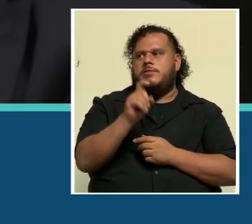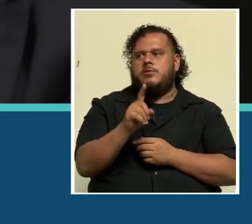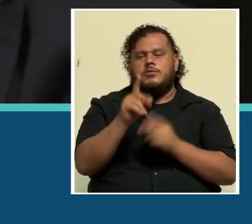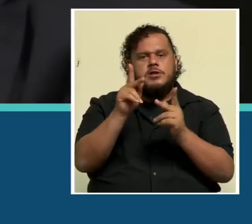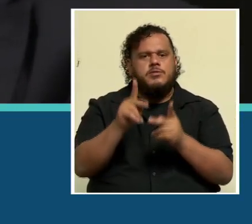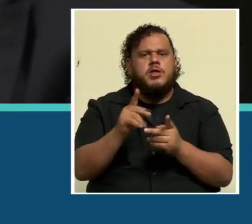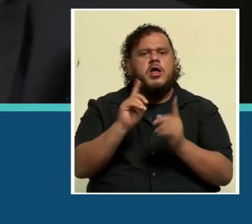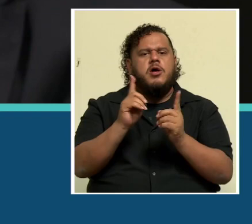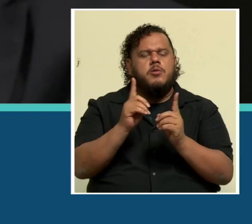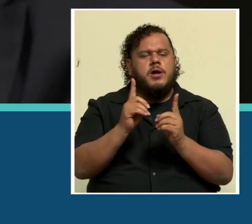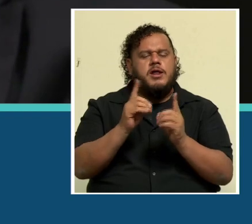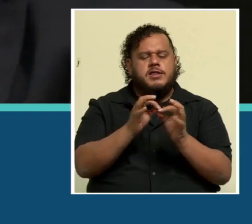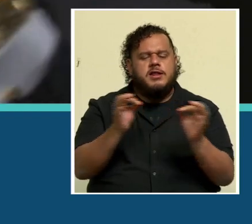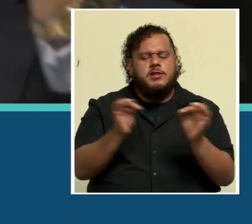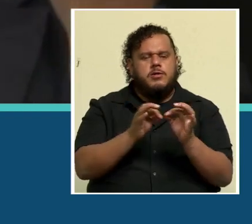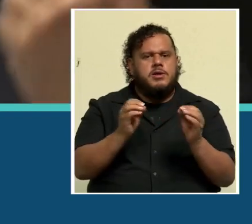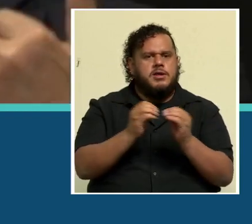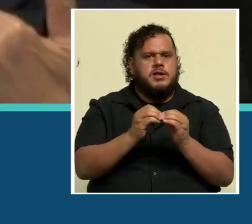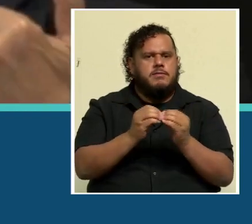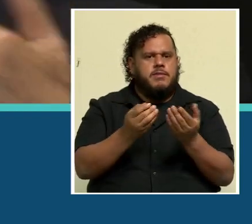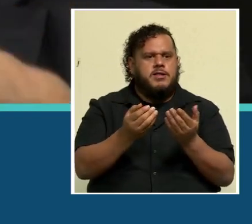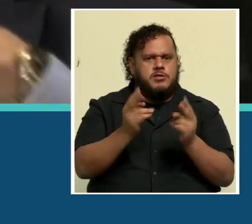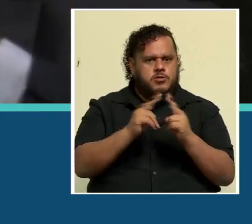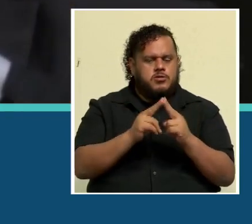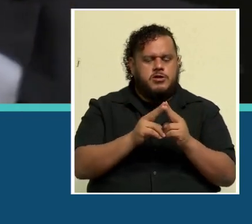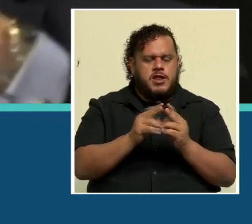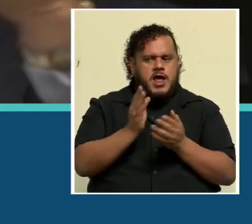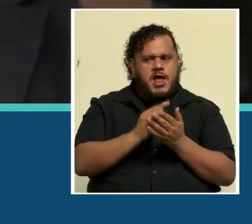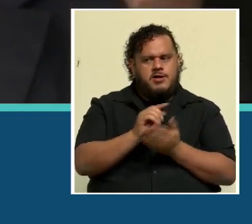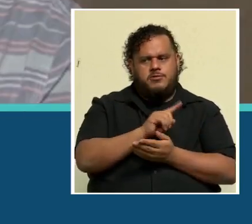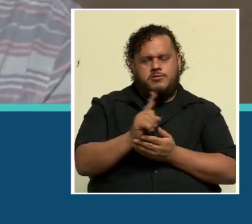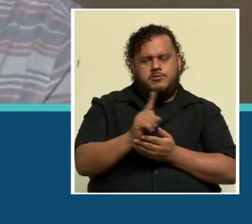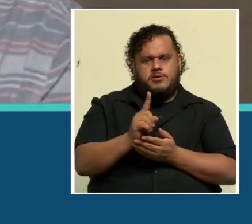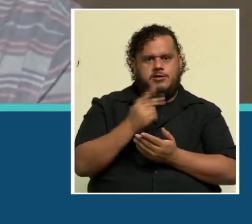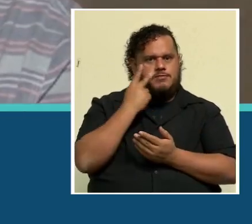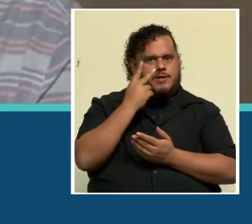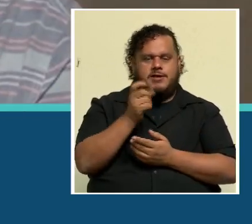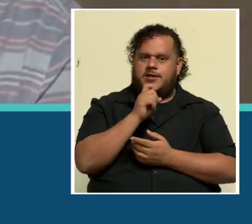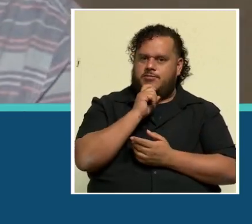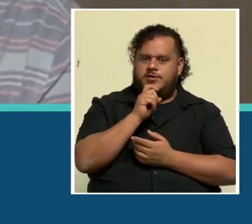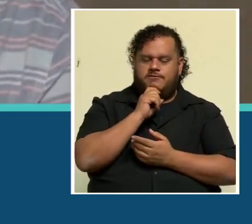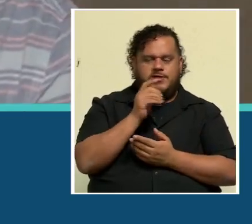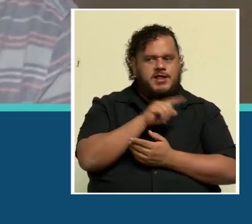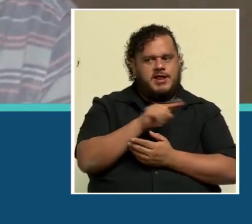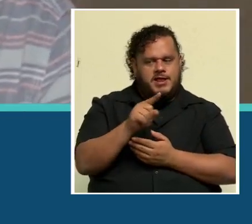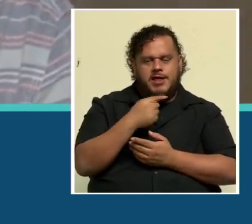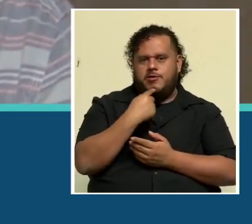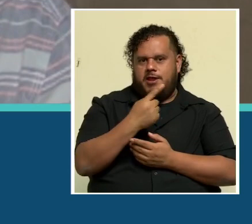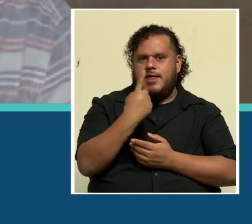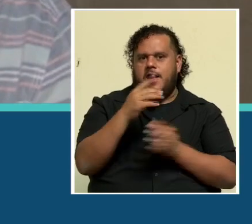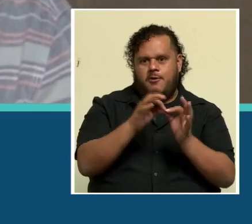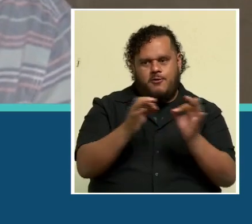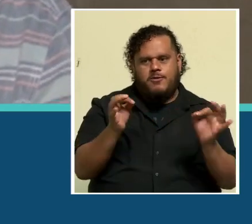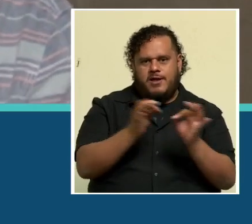es el eslogan que más le llama la atención de alguno de ellos? Va a encontrar que va a ser muy difícil de que le digan uno, ¿verdad? Entonces,